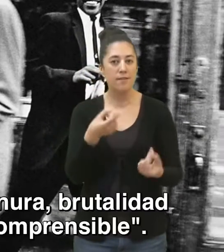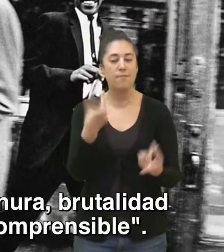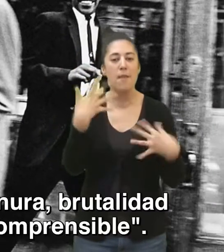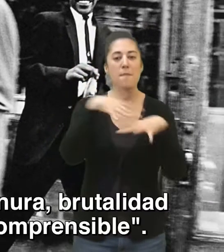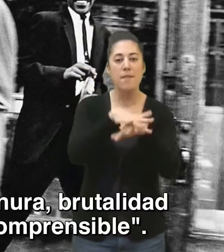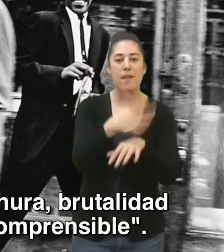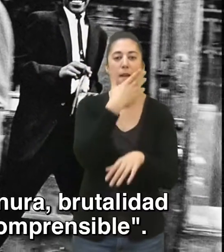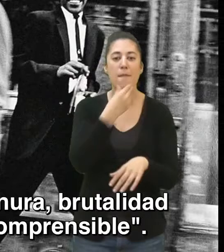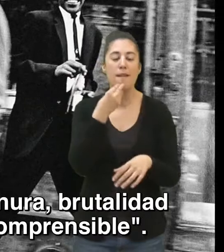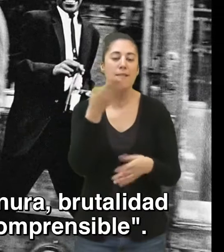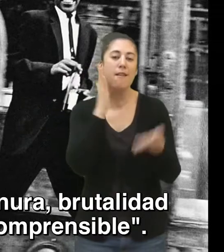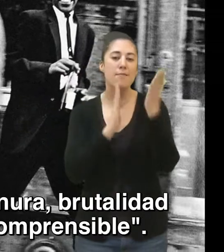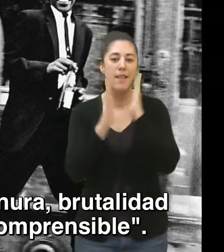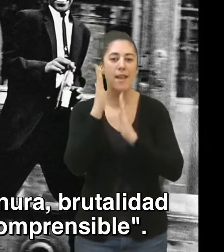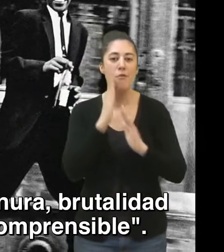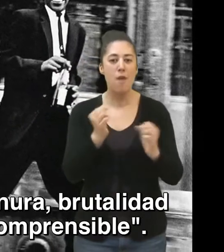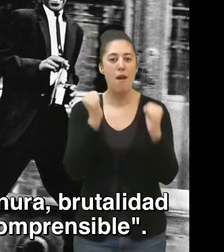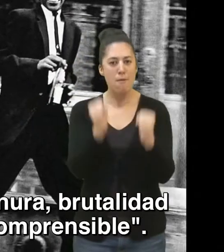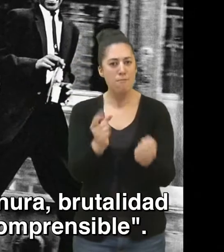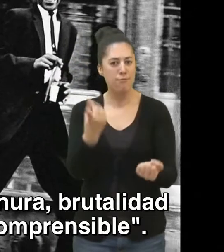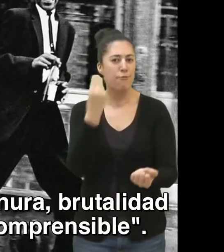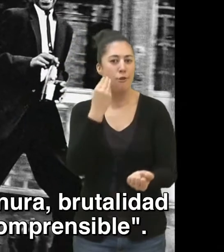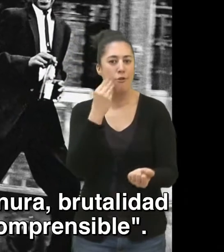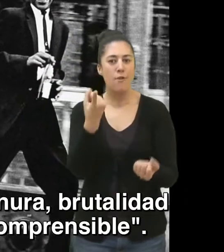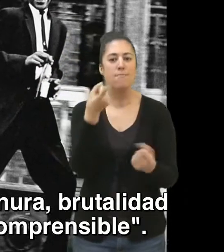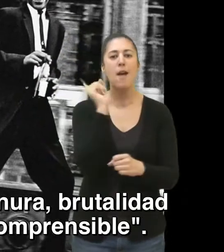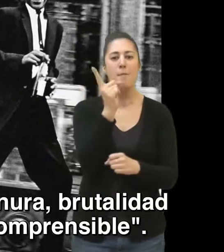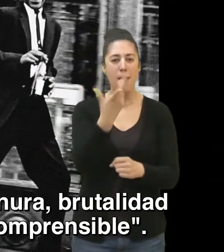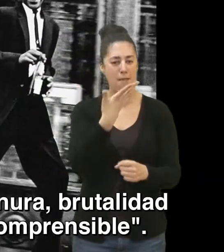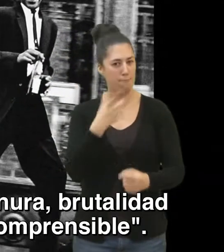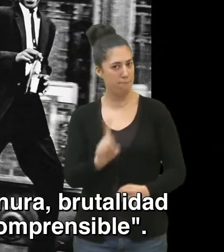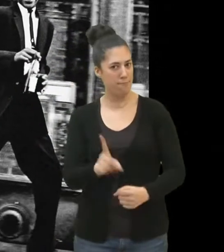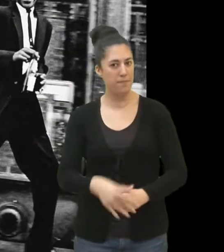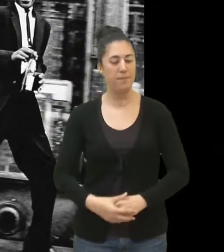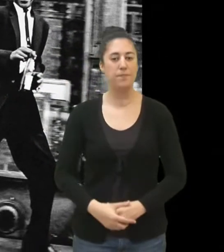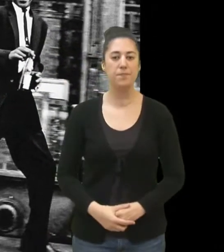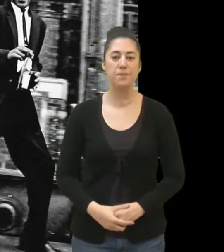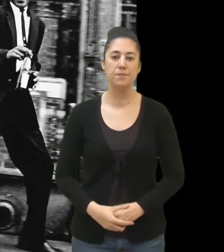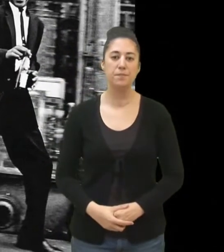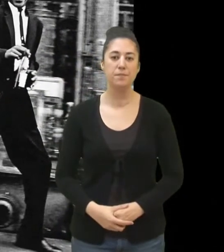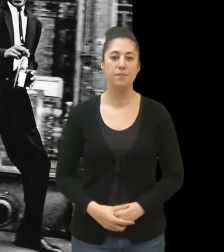como mezcla de belleza, ternura, brutalidad idiota y amenaza incomprensible.